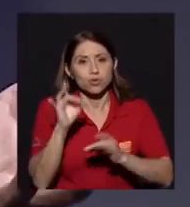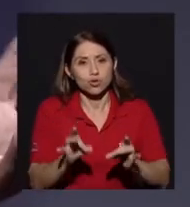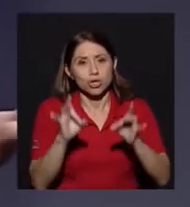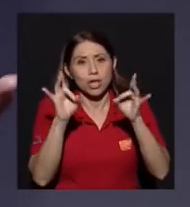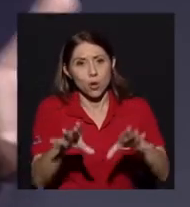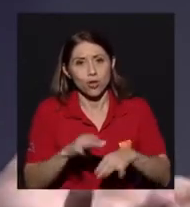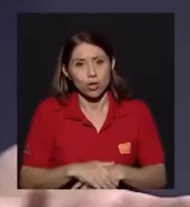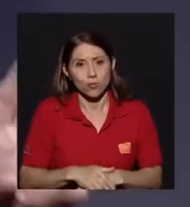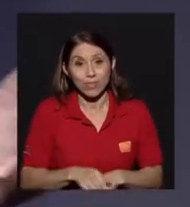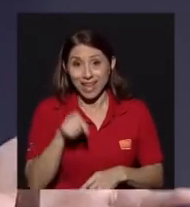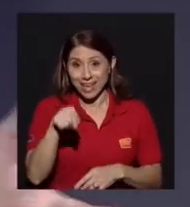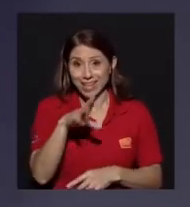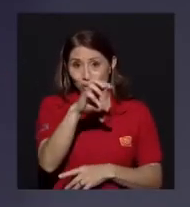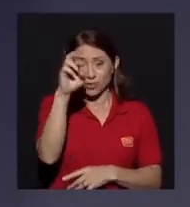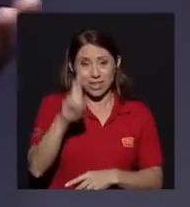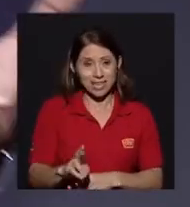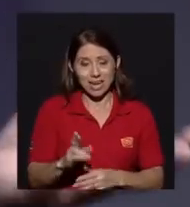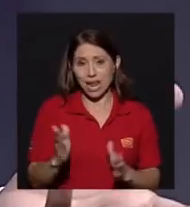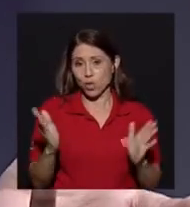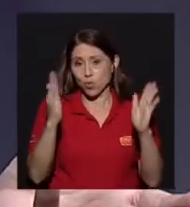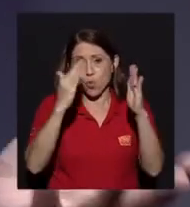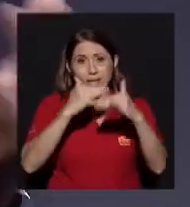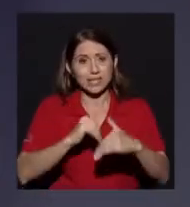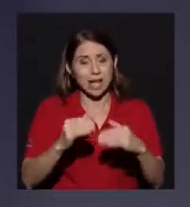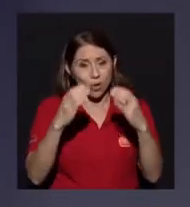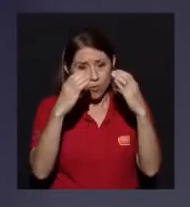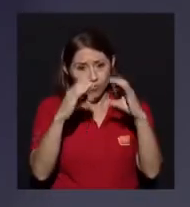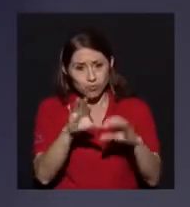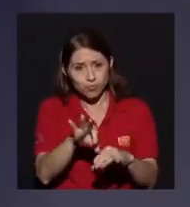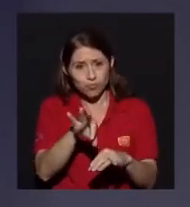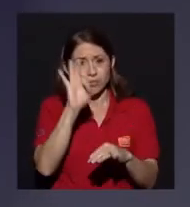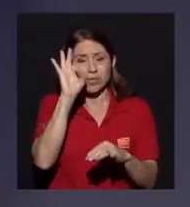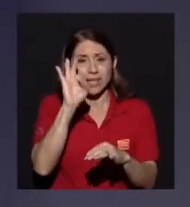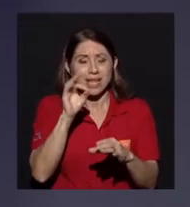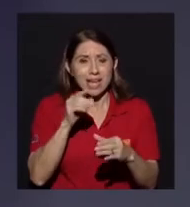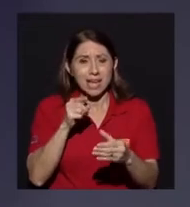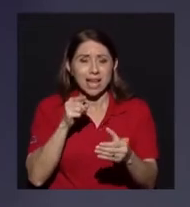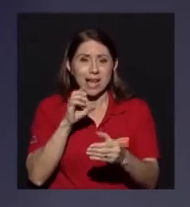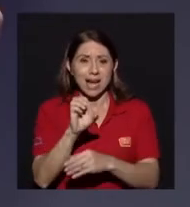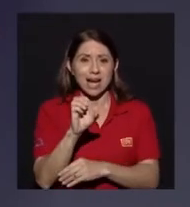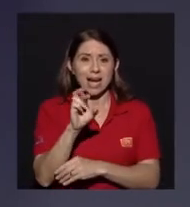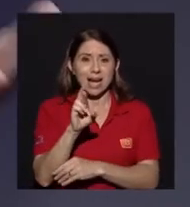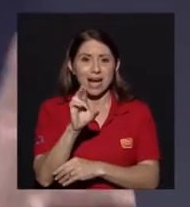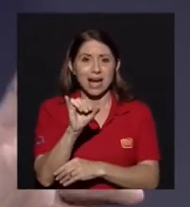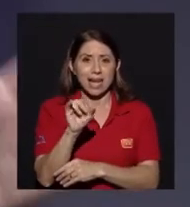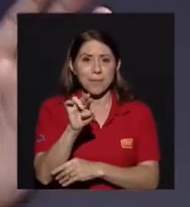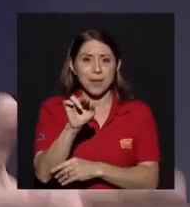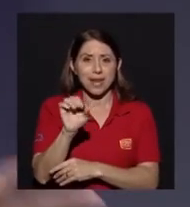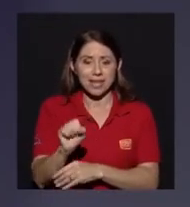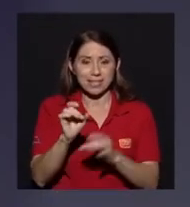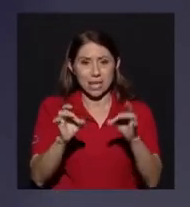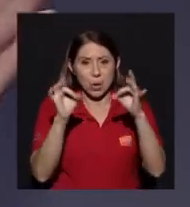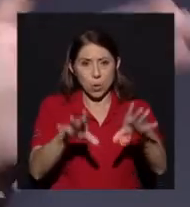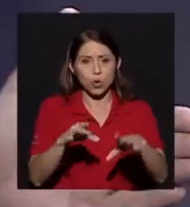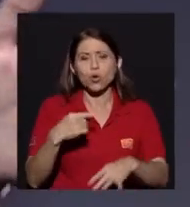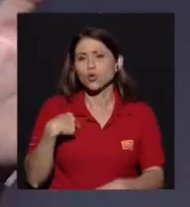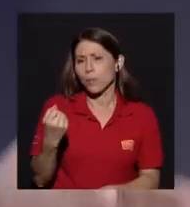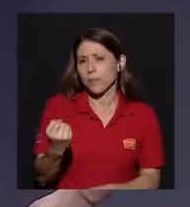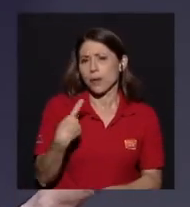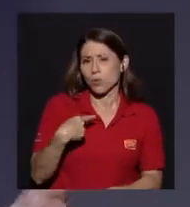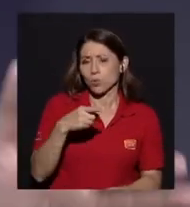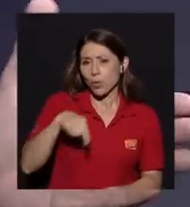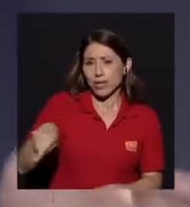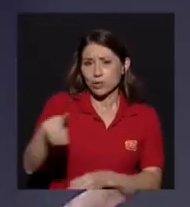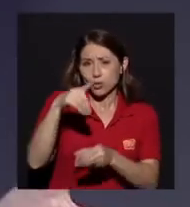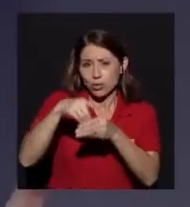no está tipificado el delito de crímenes de odio yo yo me pregunto con respecto a estos diputados y diputadas está bien tenemos un bloque de